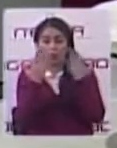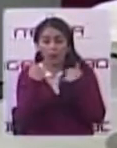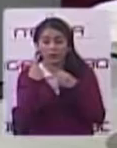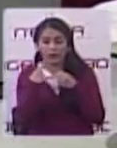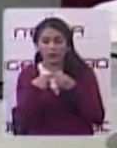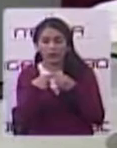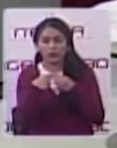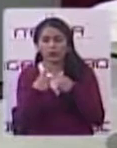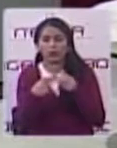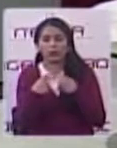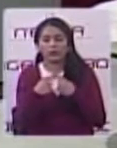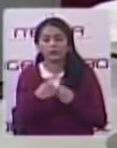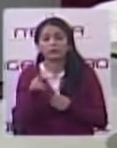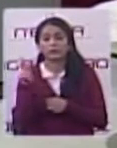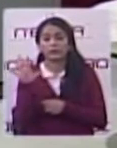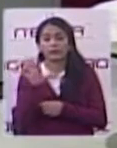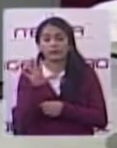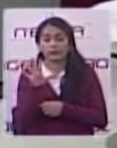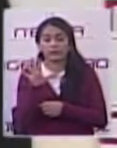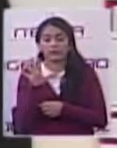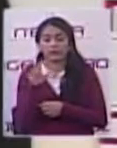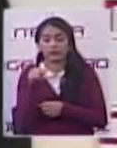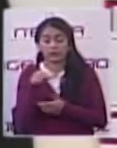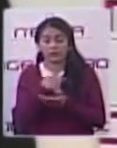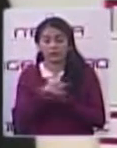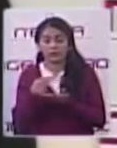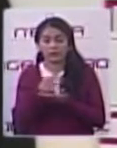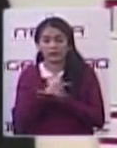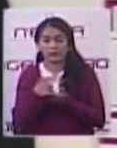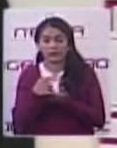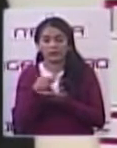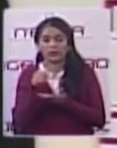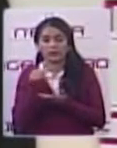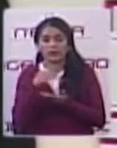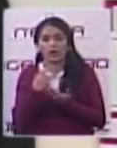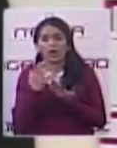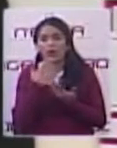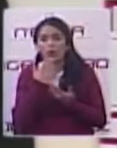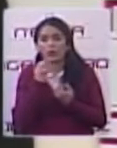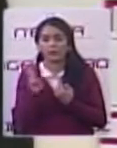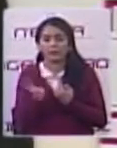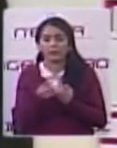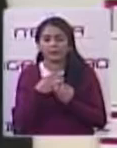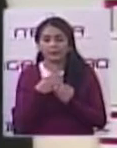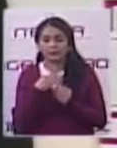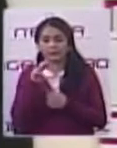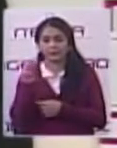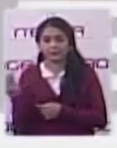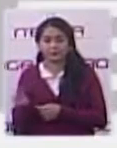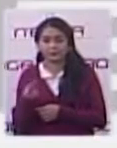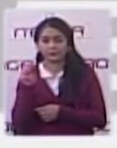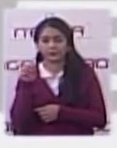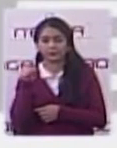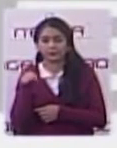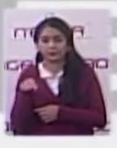en Guayaquil el 25 de este mes, o sea que ya esta semana. Pueden visitar nuestra página web que es